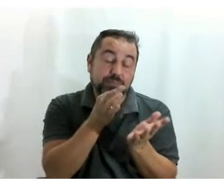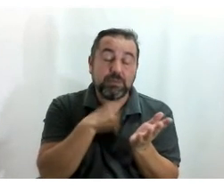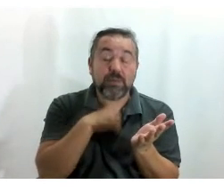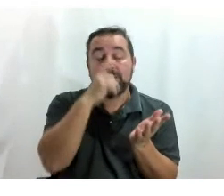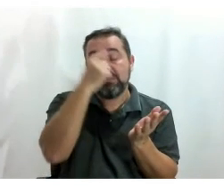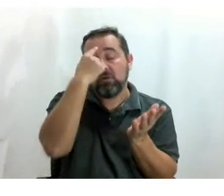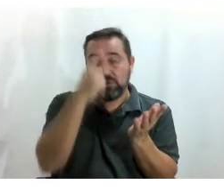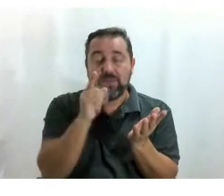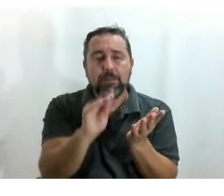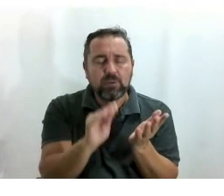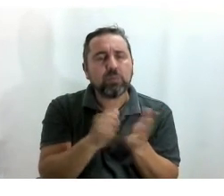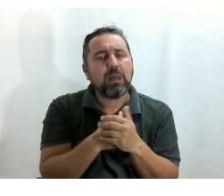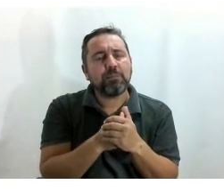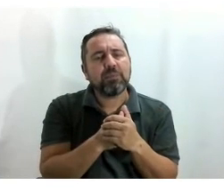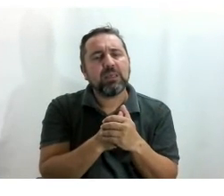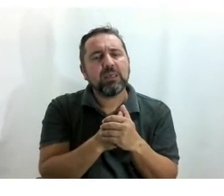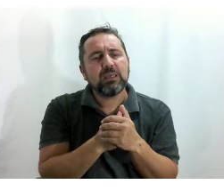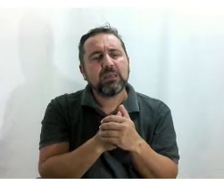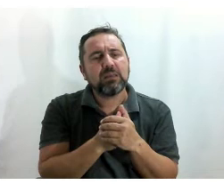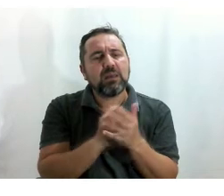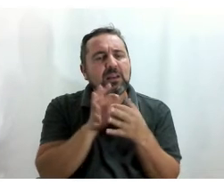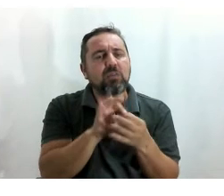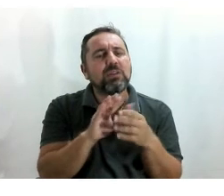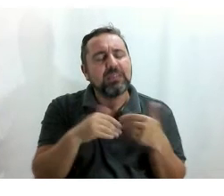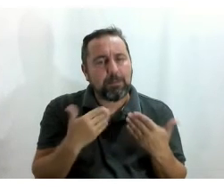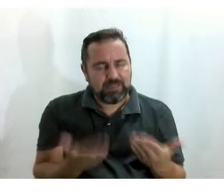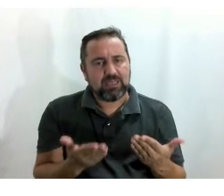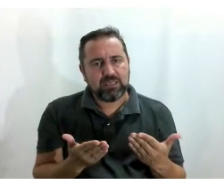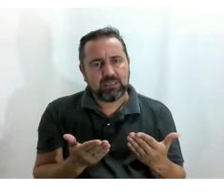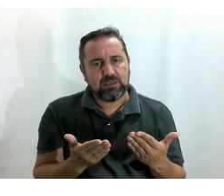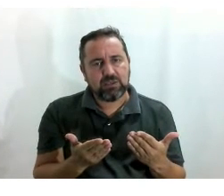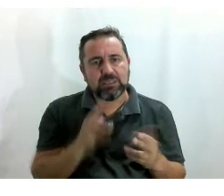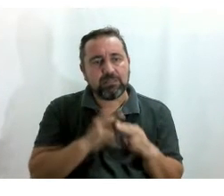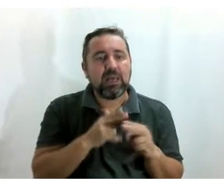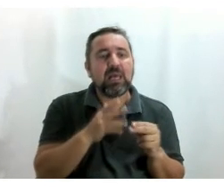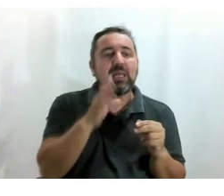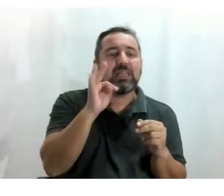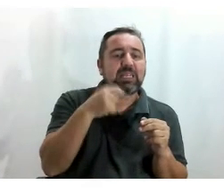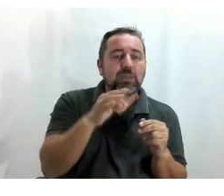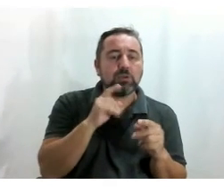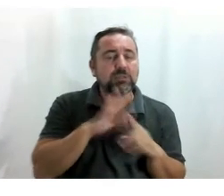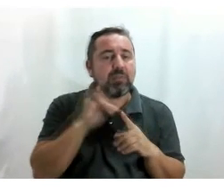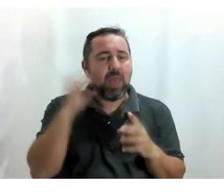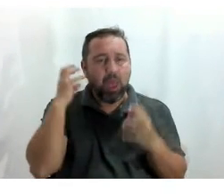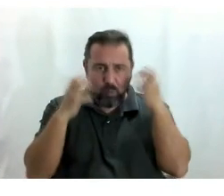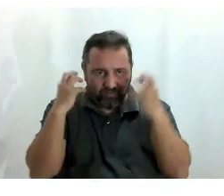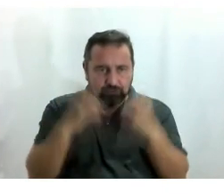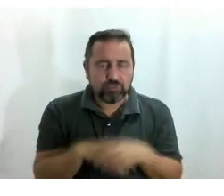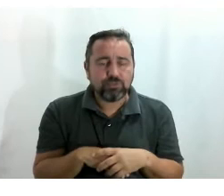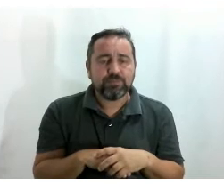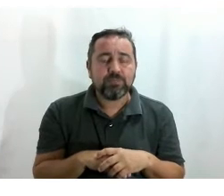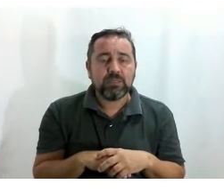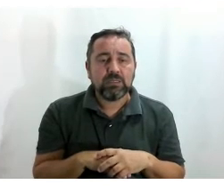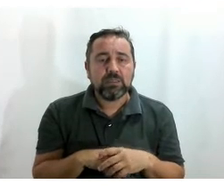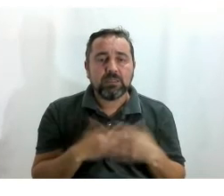acordar de la pregunta, en relación también con el tinnitus, con los acúfenos, bien